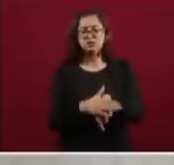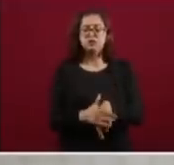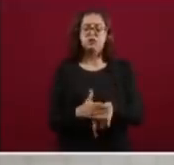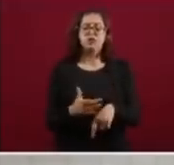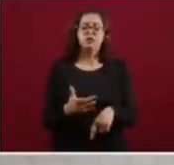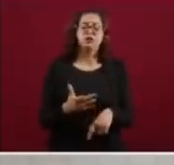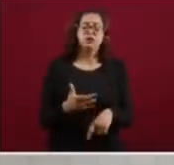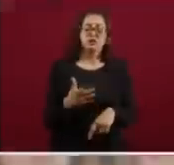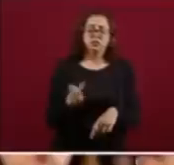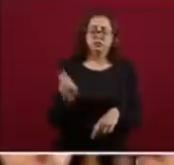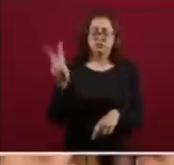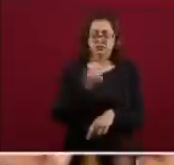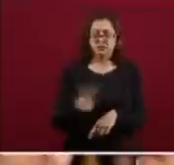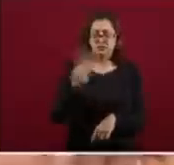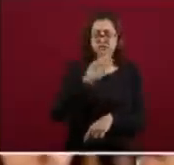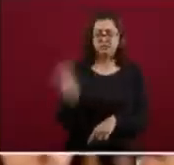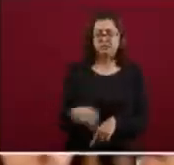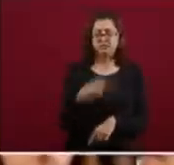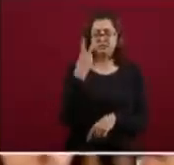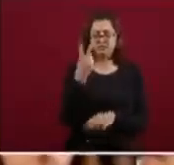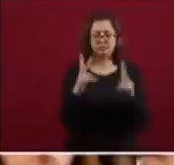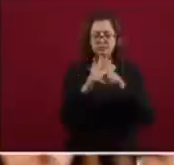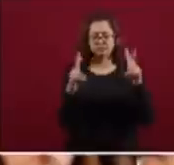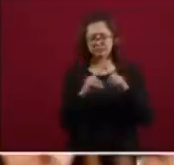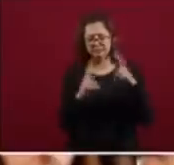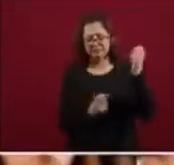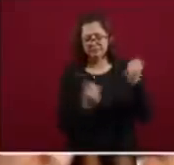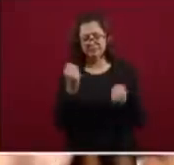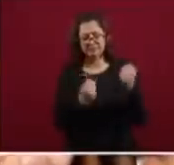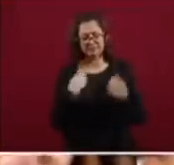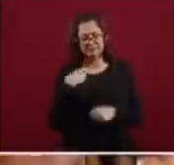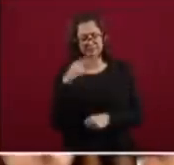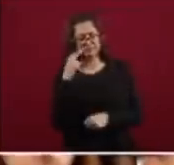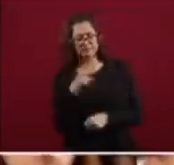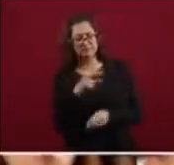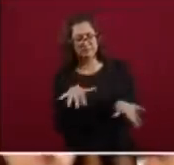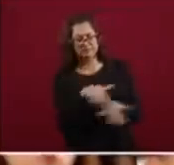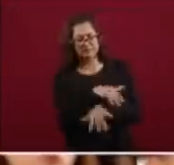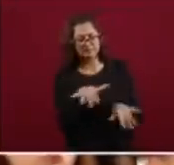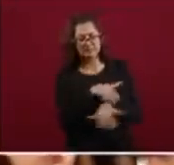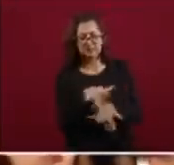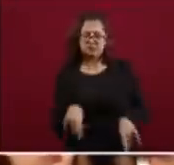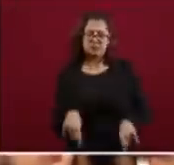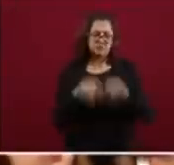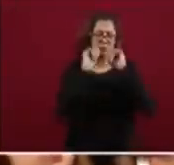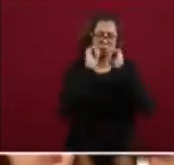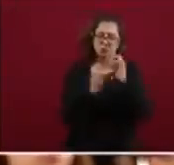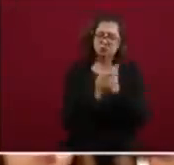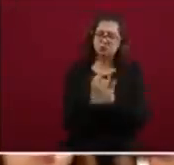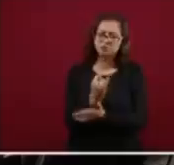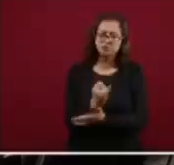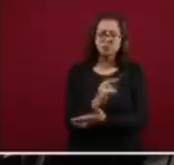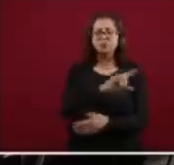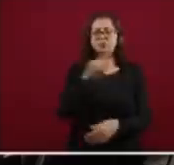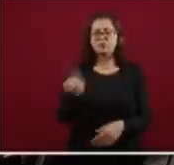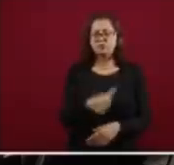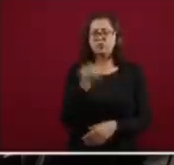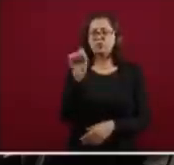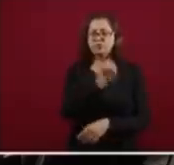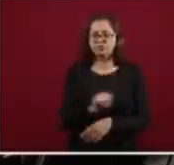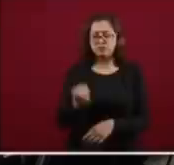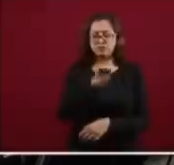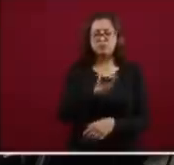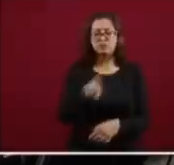cuando recogieron las dos camionetas que no estaban en muy buen estado y dijeron de todas maneras se las llevaron el sábado ese día se